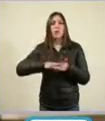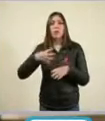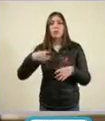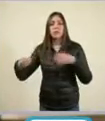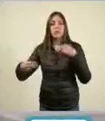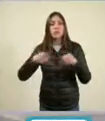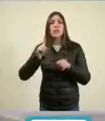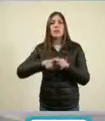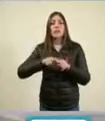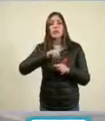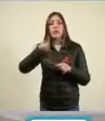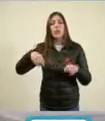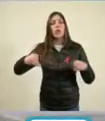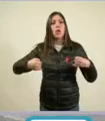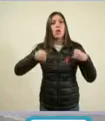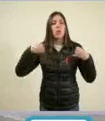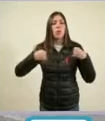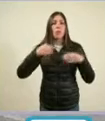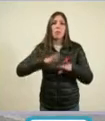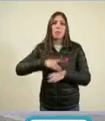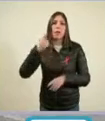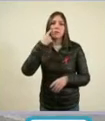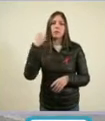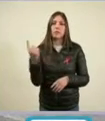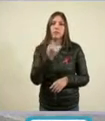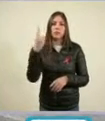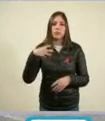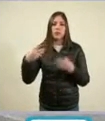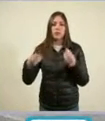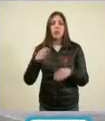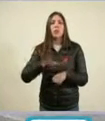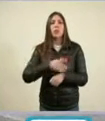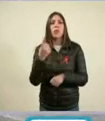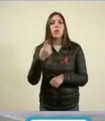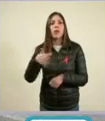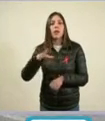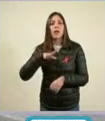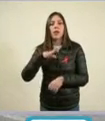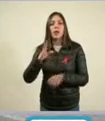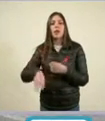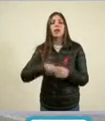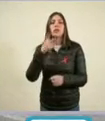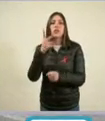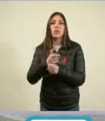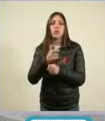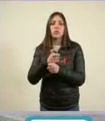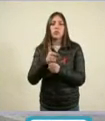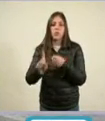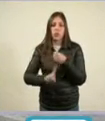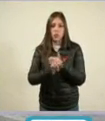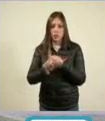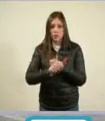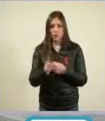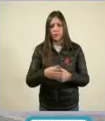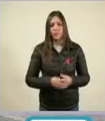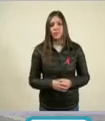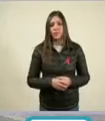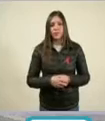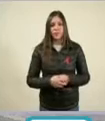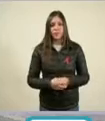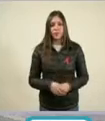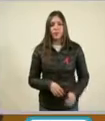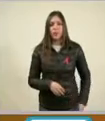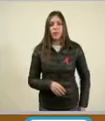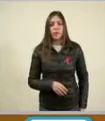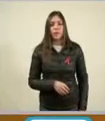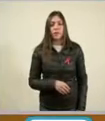y los jóvenes. Así es. Porque además nos estamos enfrentando a un segundo problema, ¿no? Oye, pero